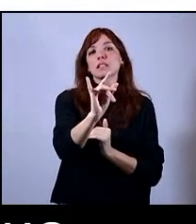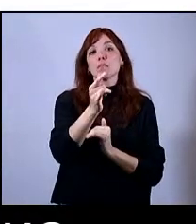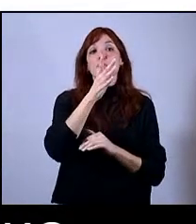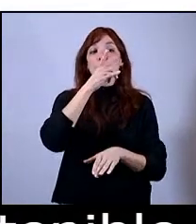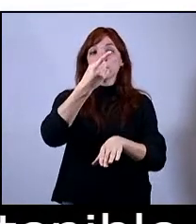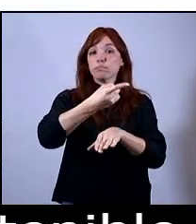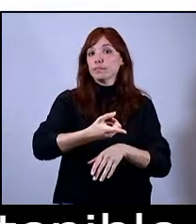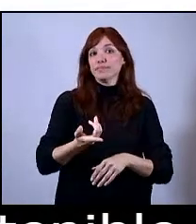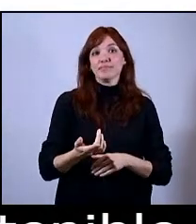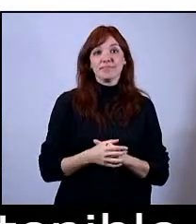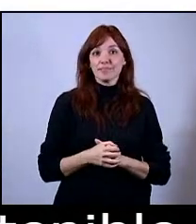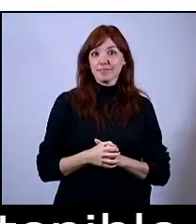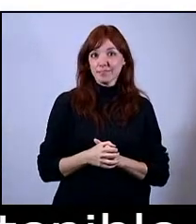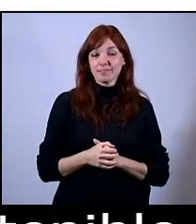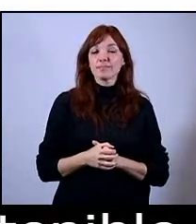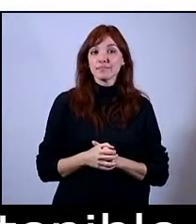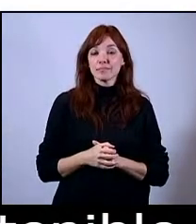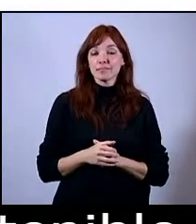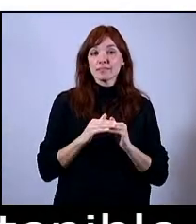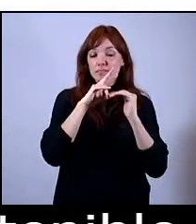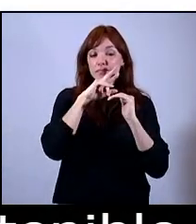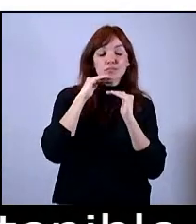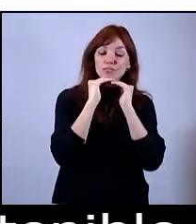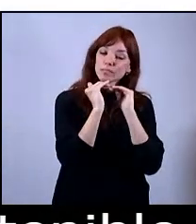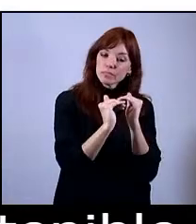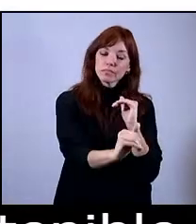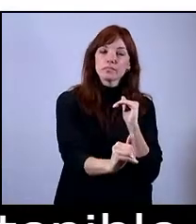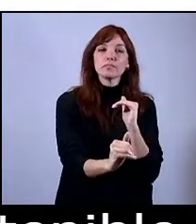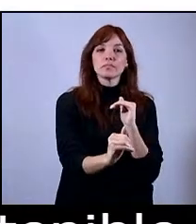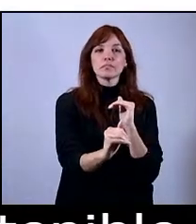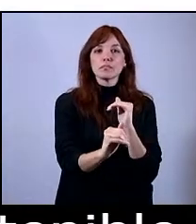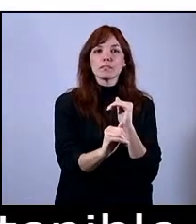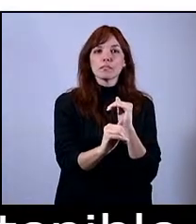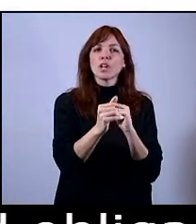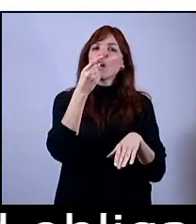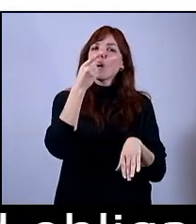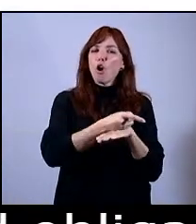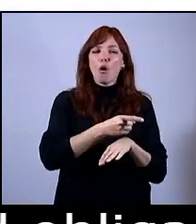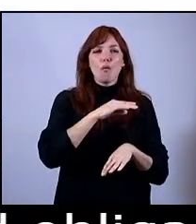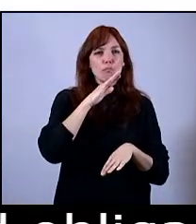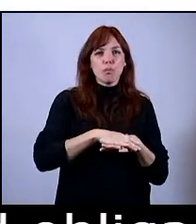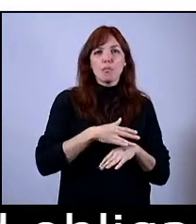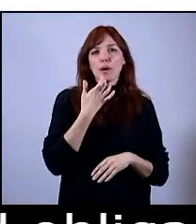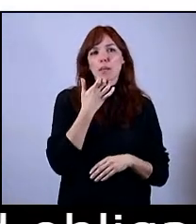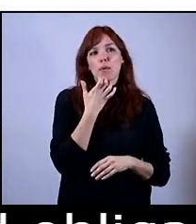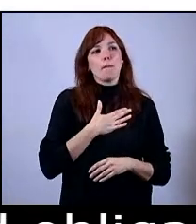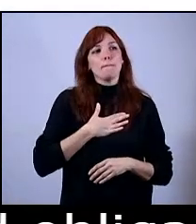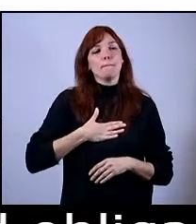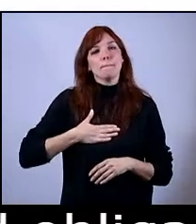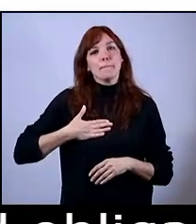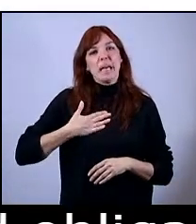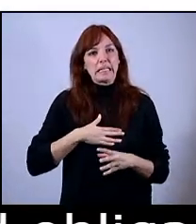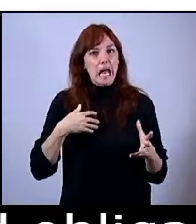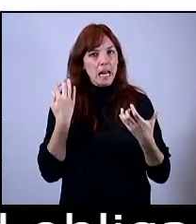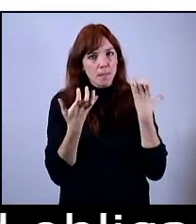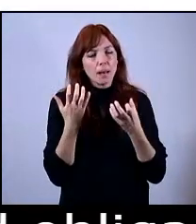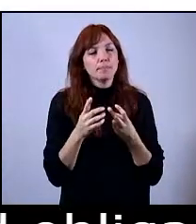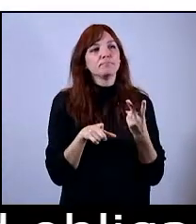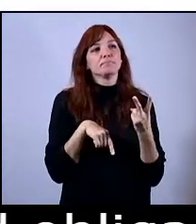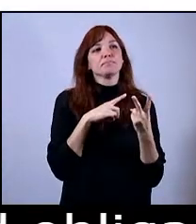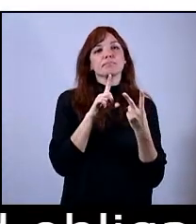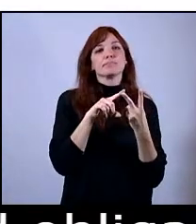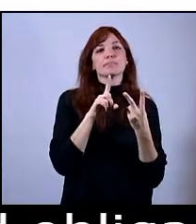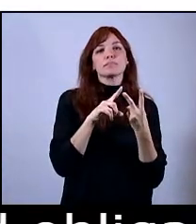la condicionalidad. Y la condicionalidad obliga a cumplir normas de bienestar animal, normas de